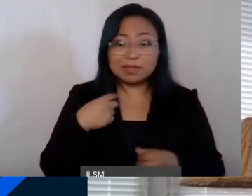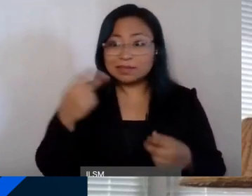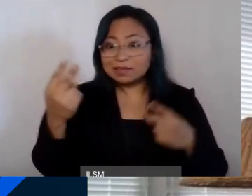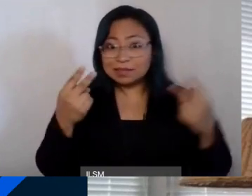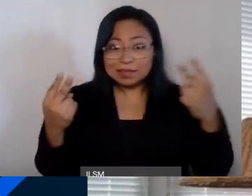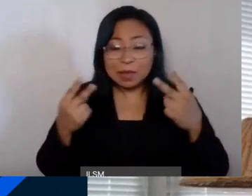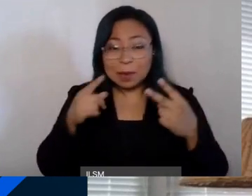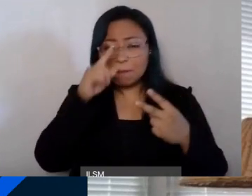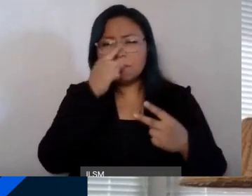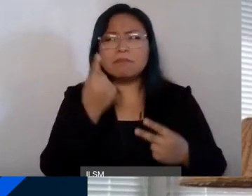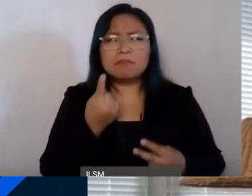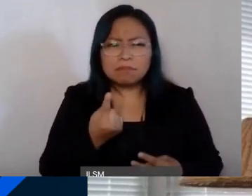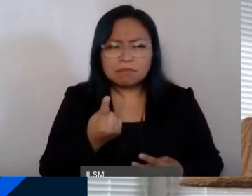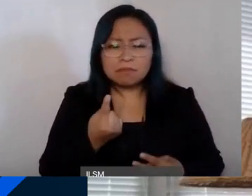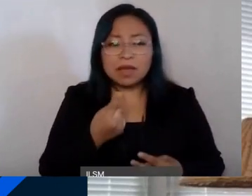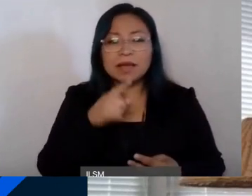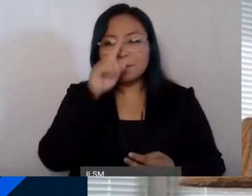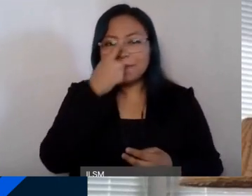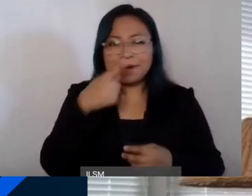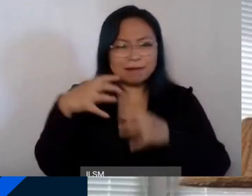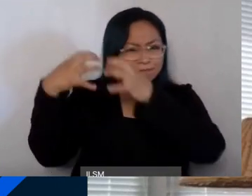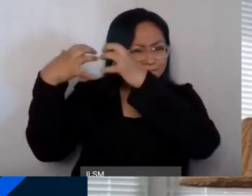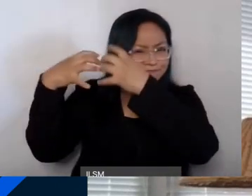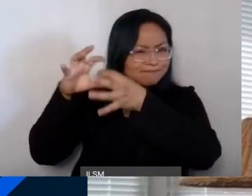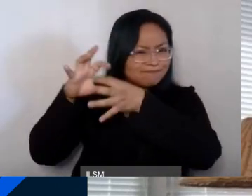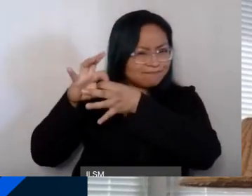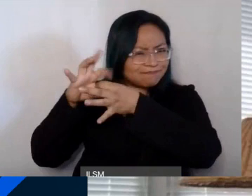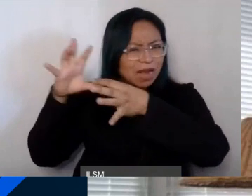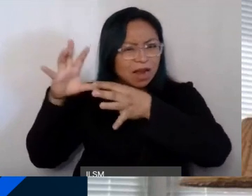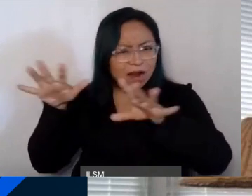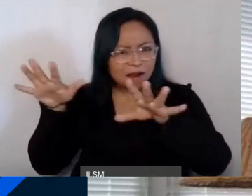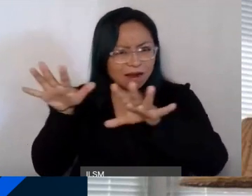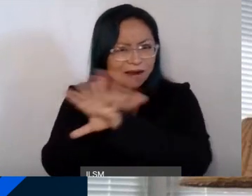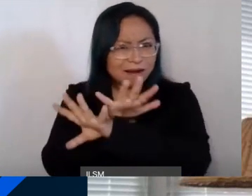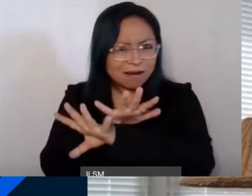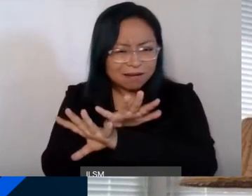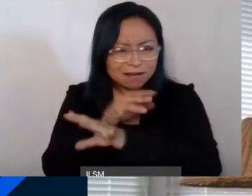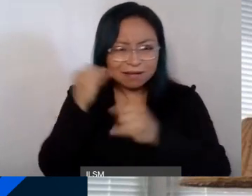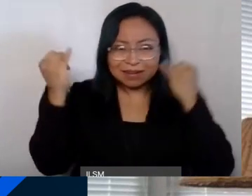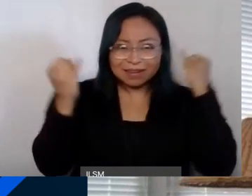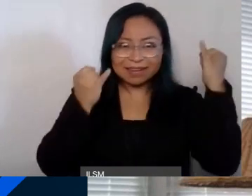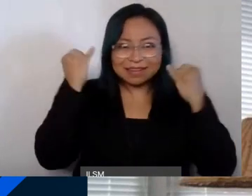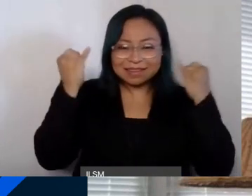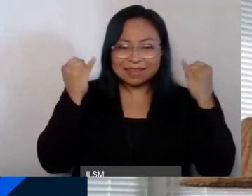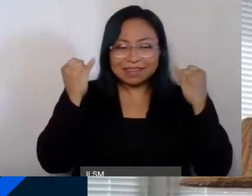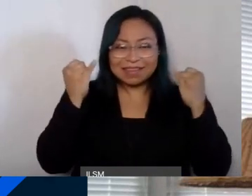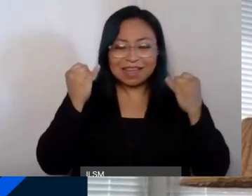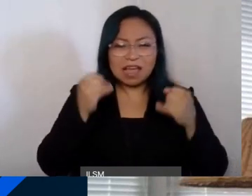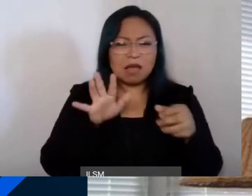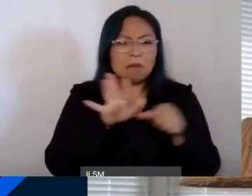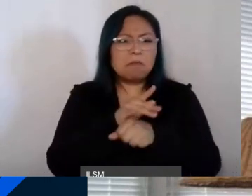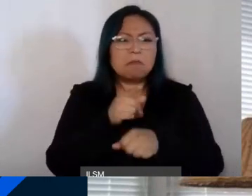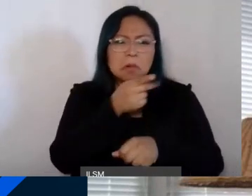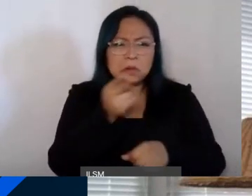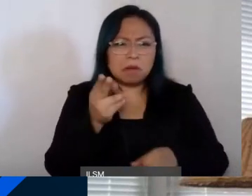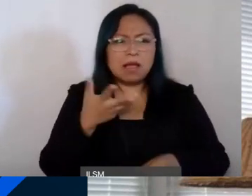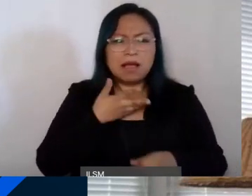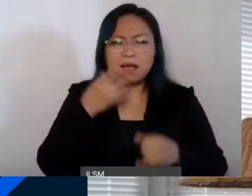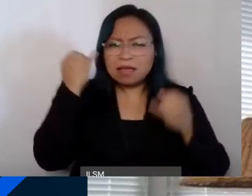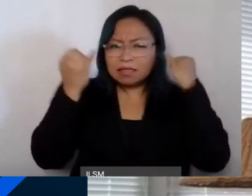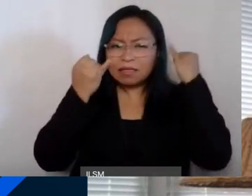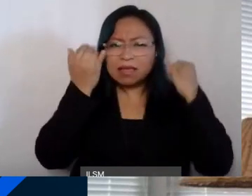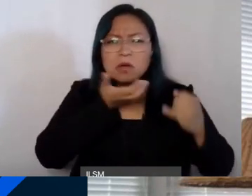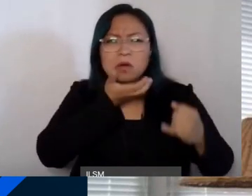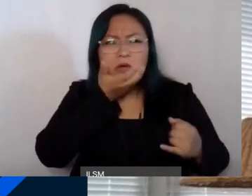os porque yo os voy a desestructurar un poco os voy a sacar de vuestra zona de confort de lo que